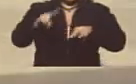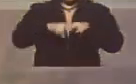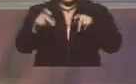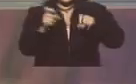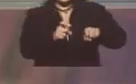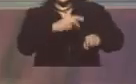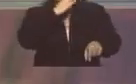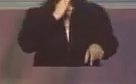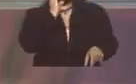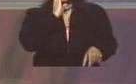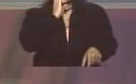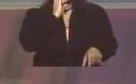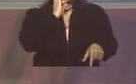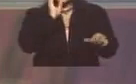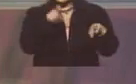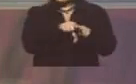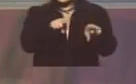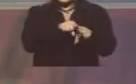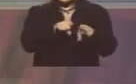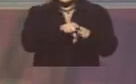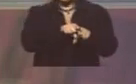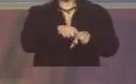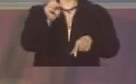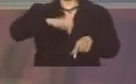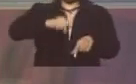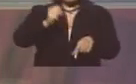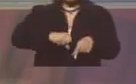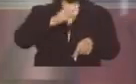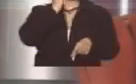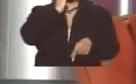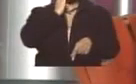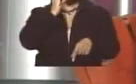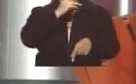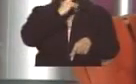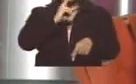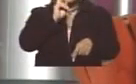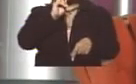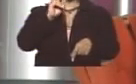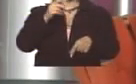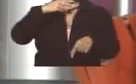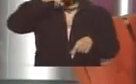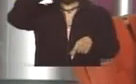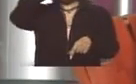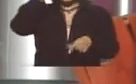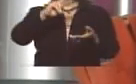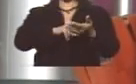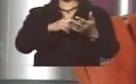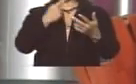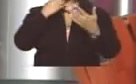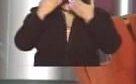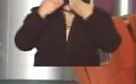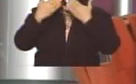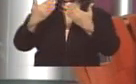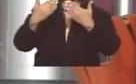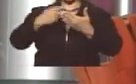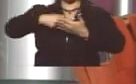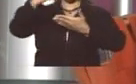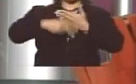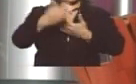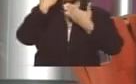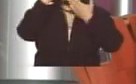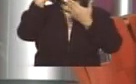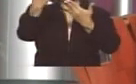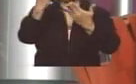niña que te inculcaron ese amor por tus tradiciones orientales? Sí, precisamente porque mi madre, en paz descanse, a quien ella dedicó